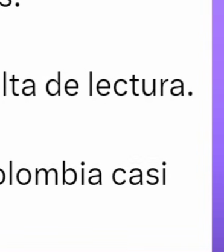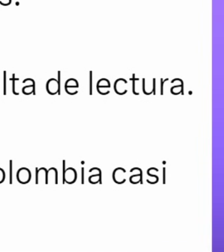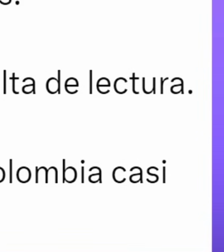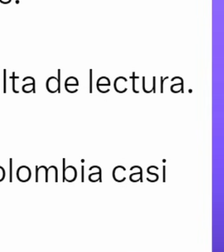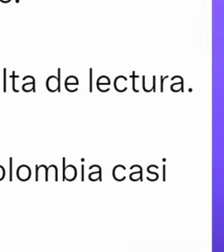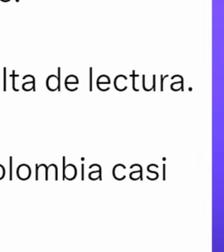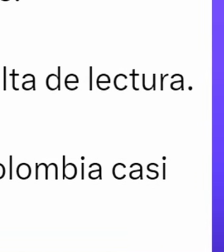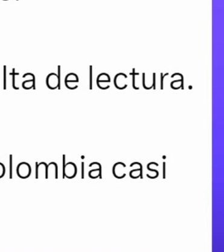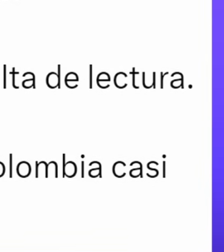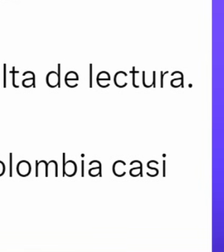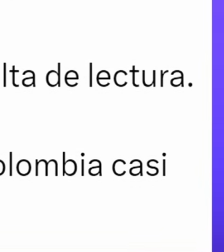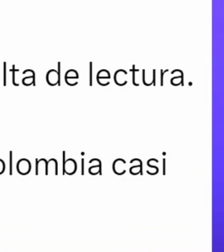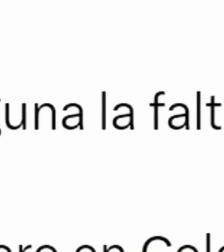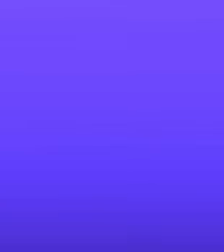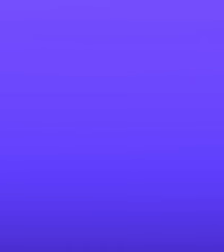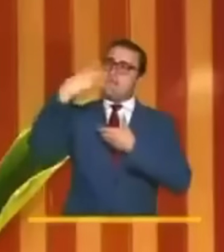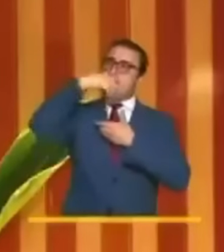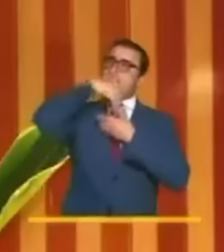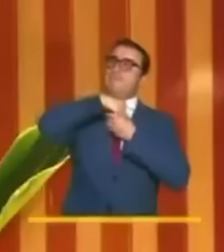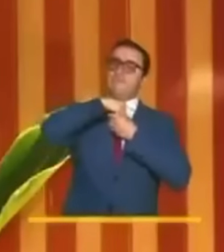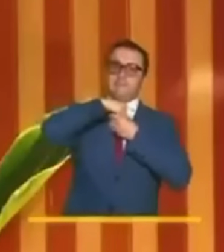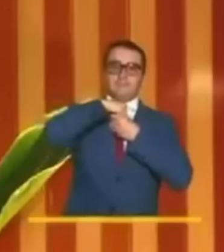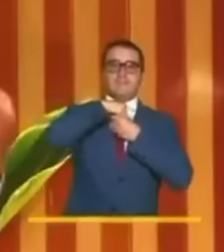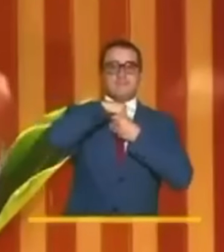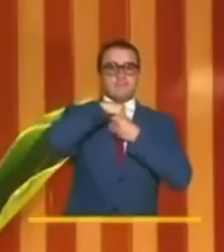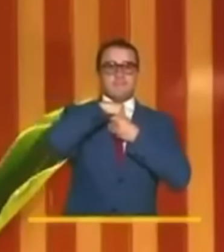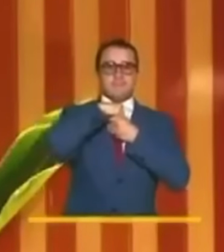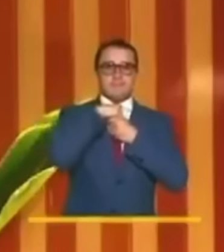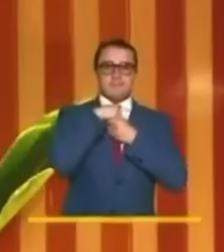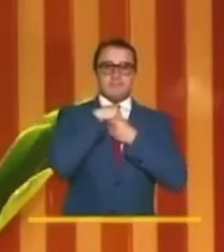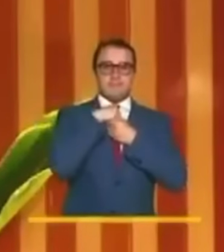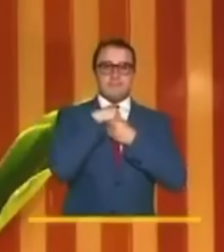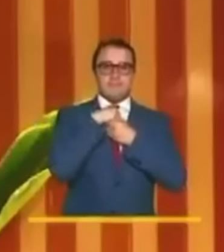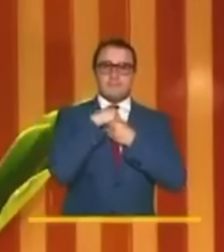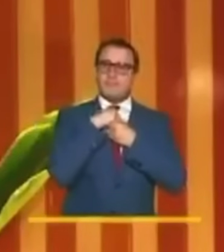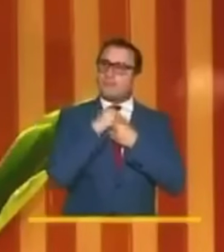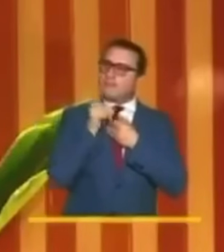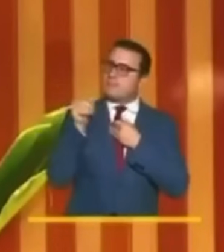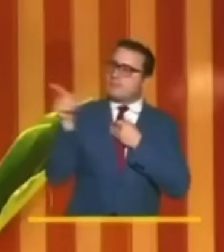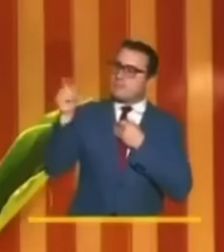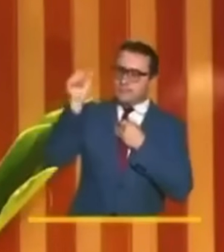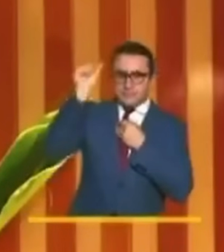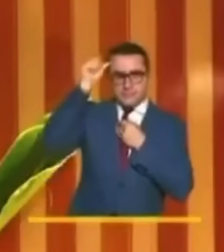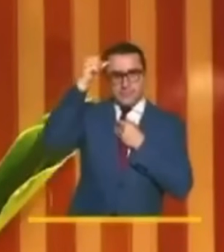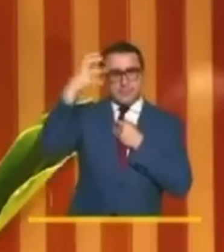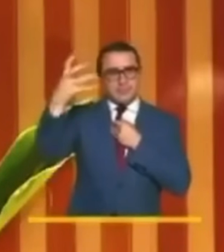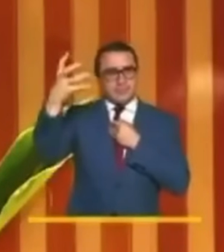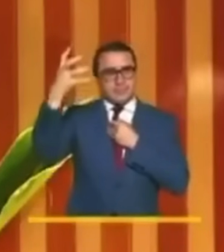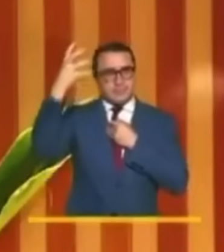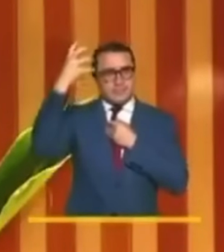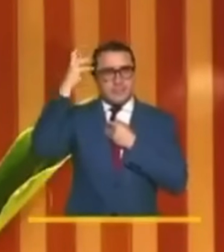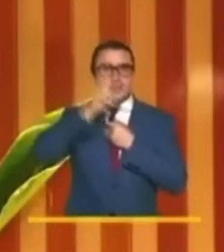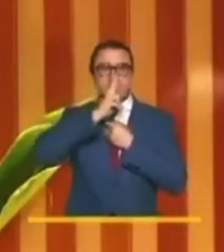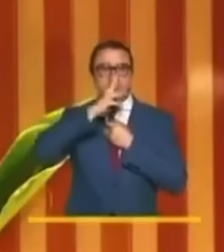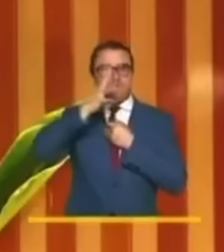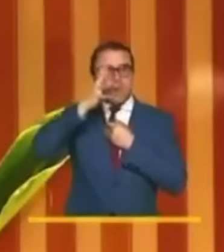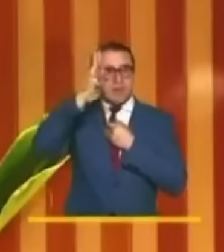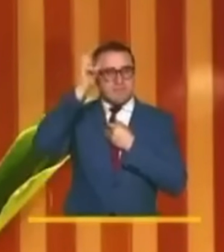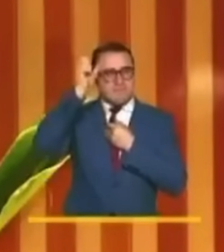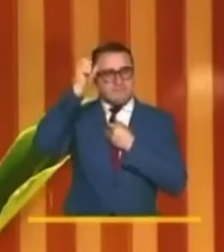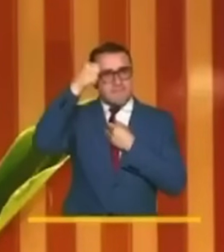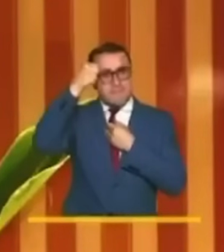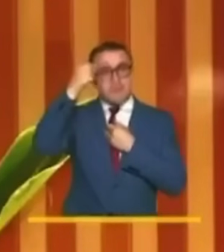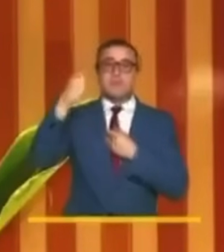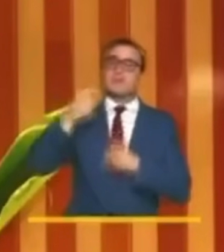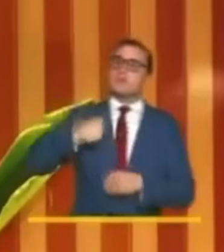en Colombia casi que imposible. Y es que al parecer la derecha tampoco sabe ver un video, pues en este mismo se observa